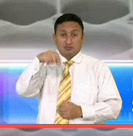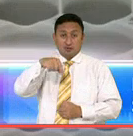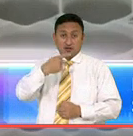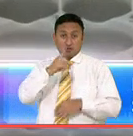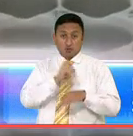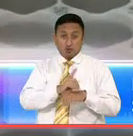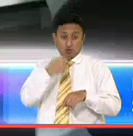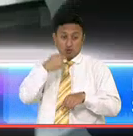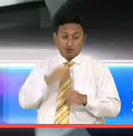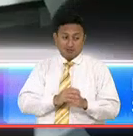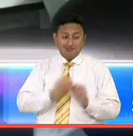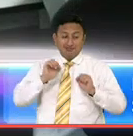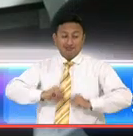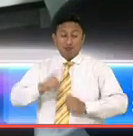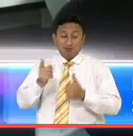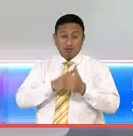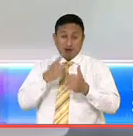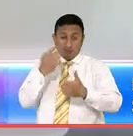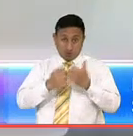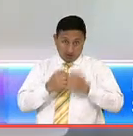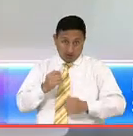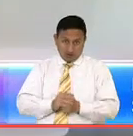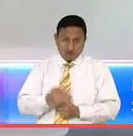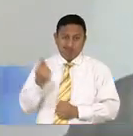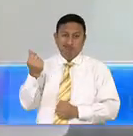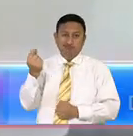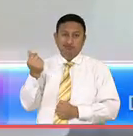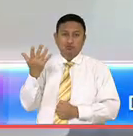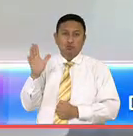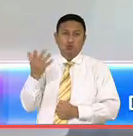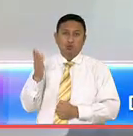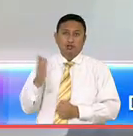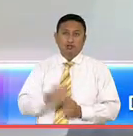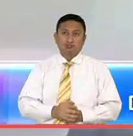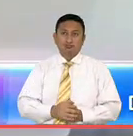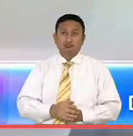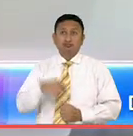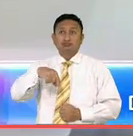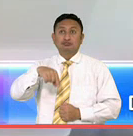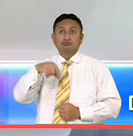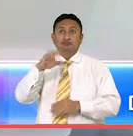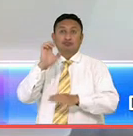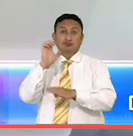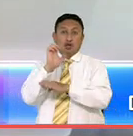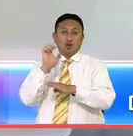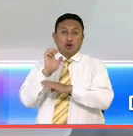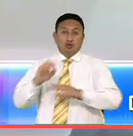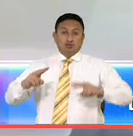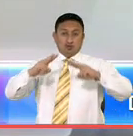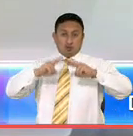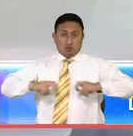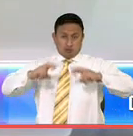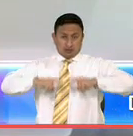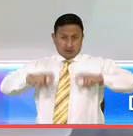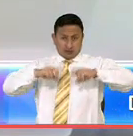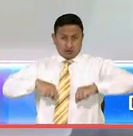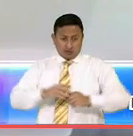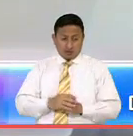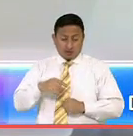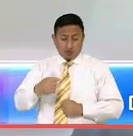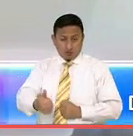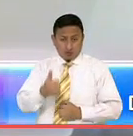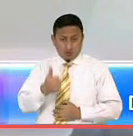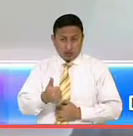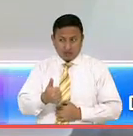de presupuesto es uno de ellos por la investigación en ecuador la investigación clínica no ha sido adecuadamente